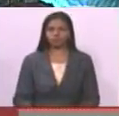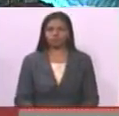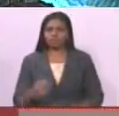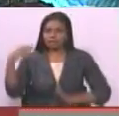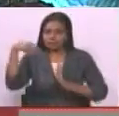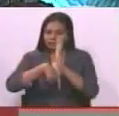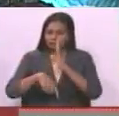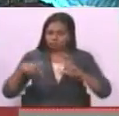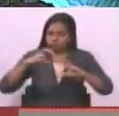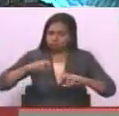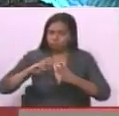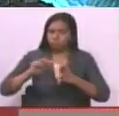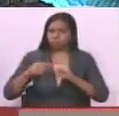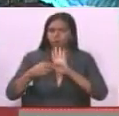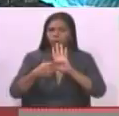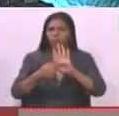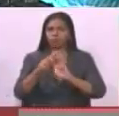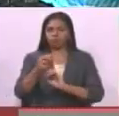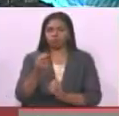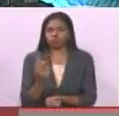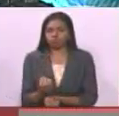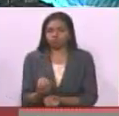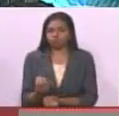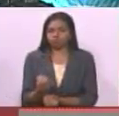Revísate porque estás demostrando ser un gran incapaz.